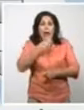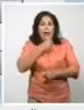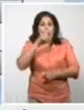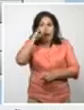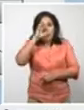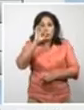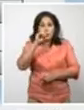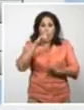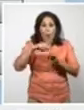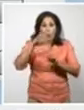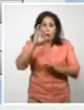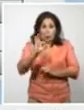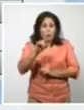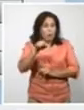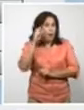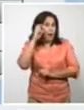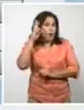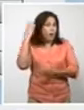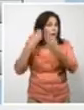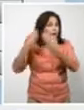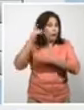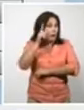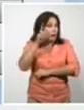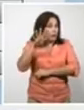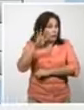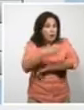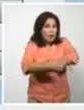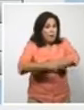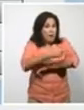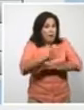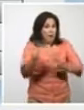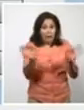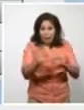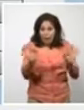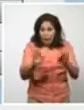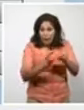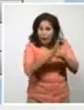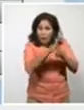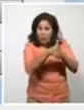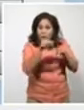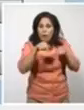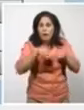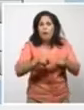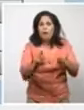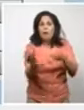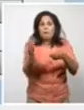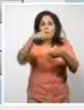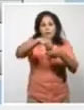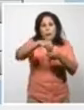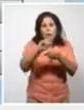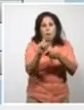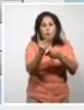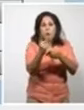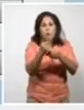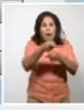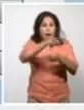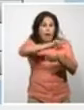acuerda que habíamos hablado de 14 países que no reportaban casos? Y de estos 14, ayer se